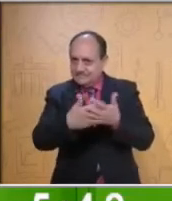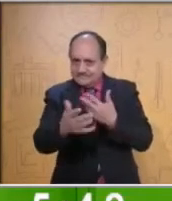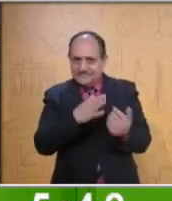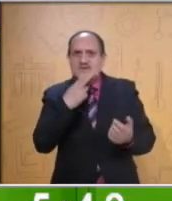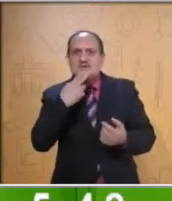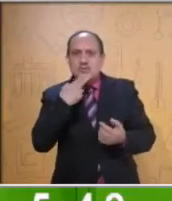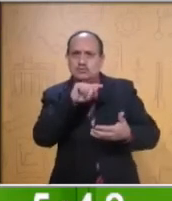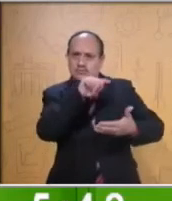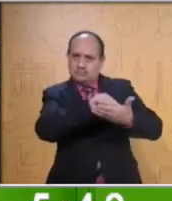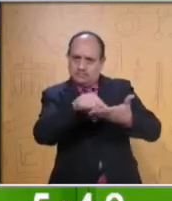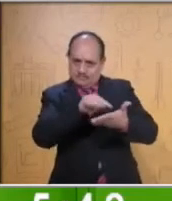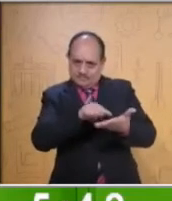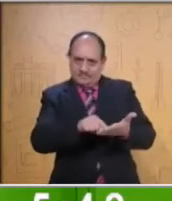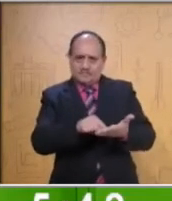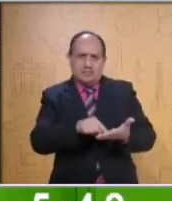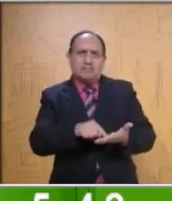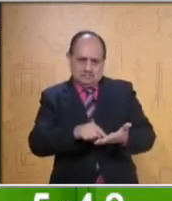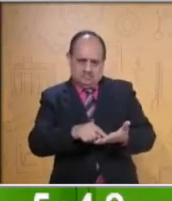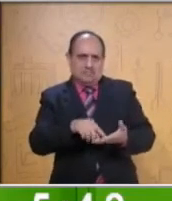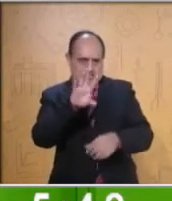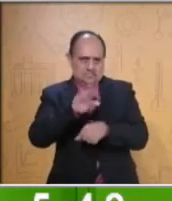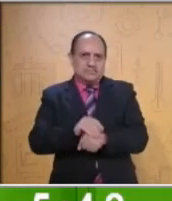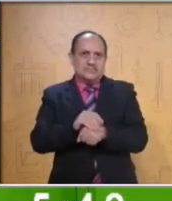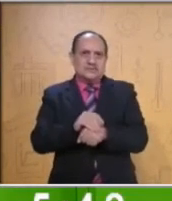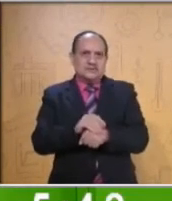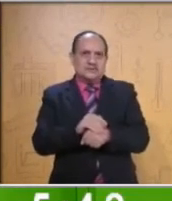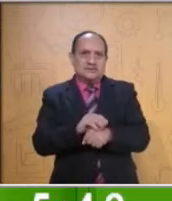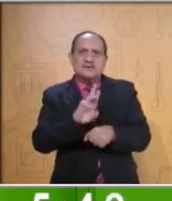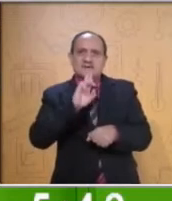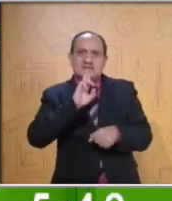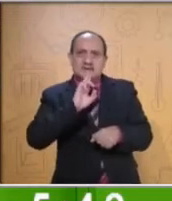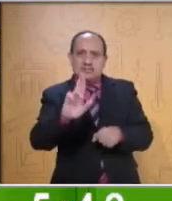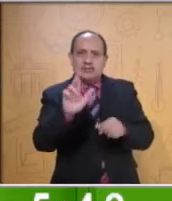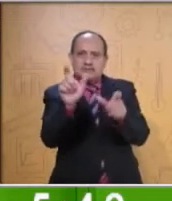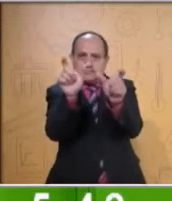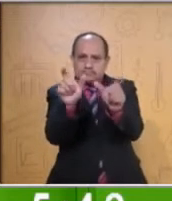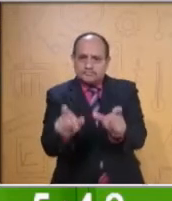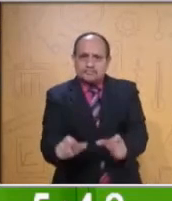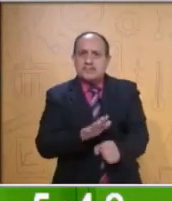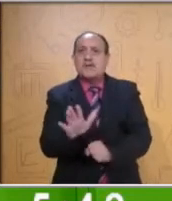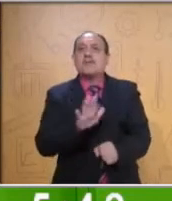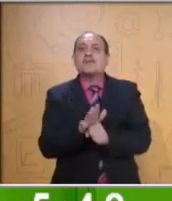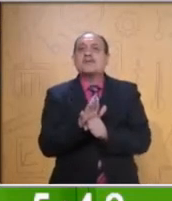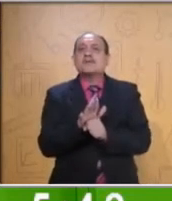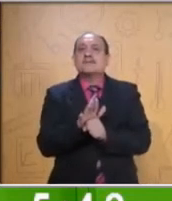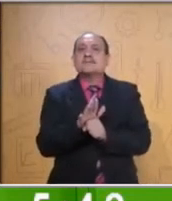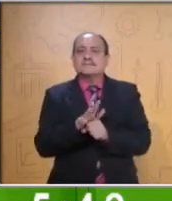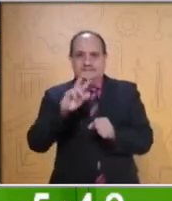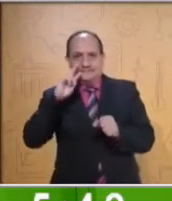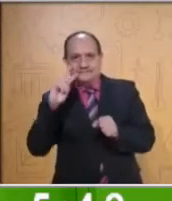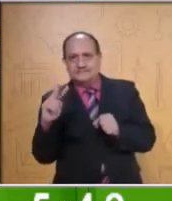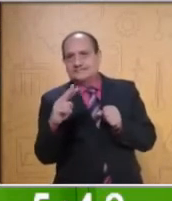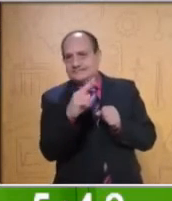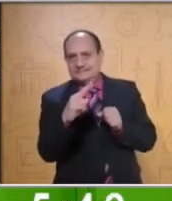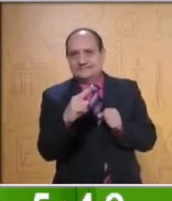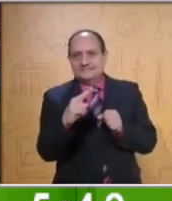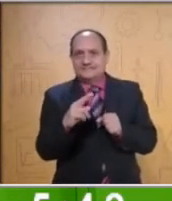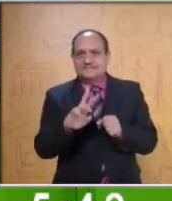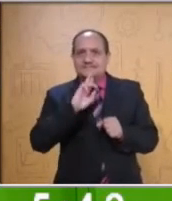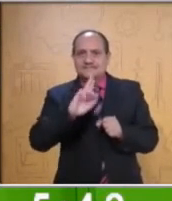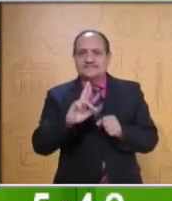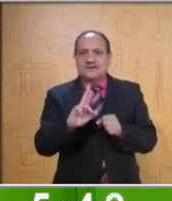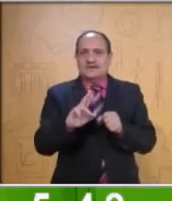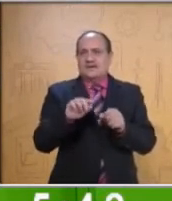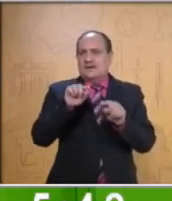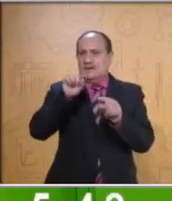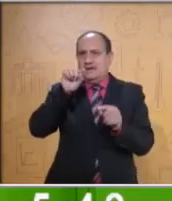ustedes su calculadora. ¿Qué resultado obtuvieron? Muy bien, nosotros tenemos aquí un resultado con 2